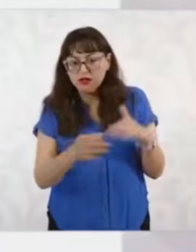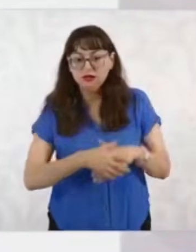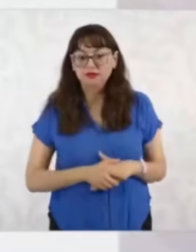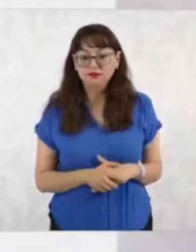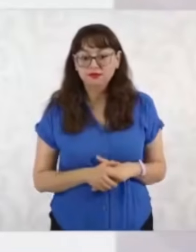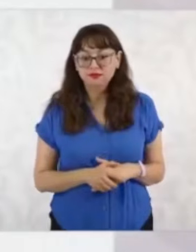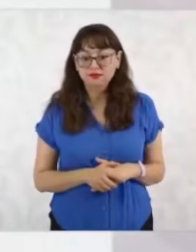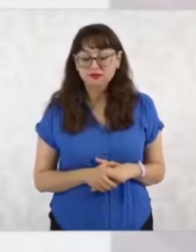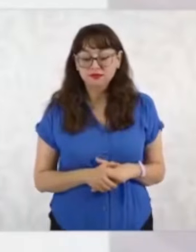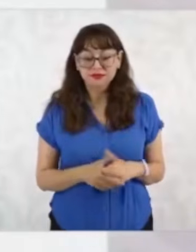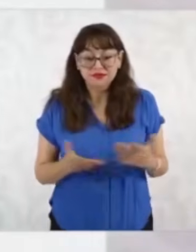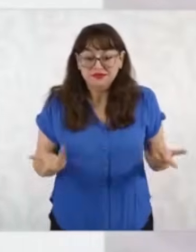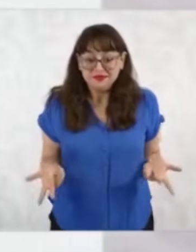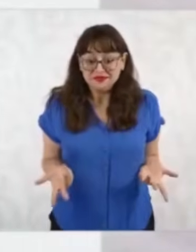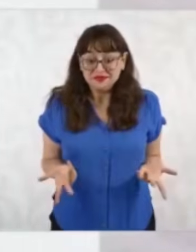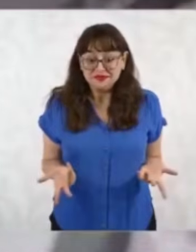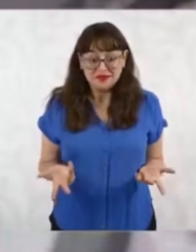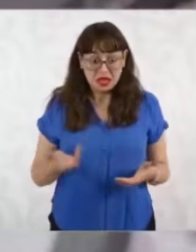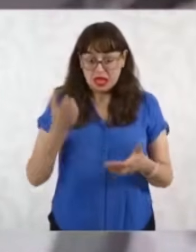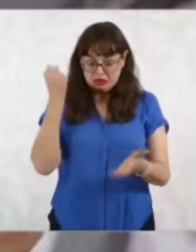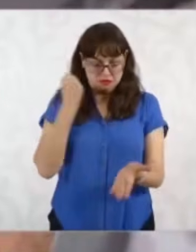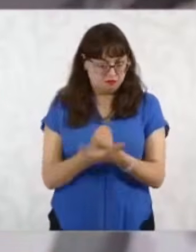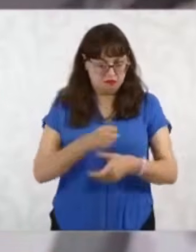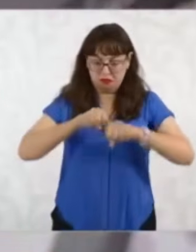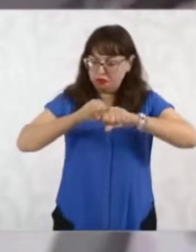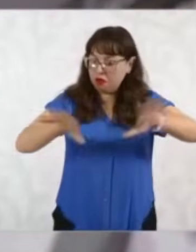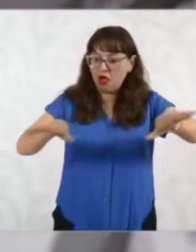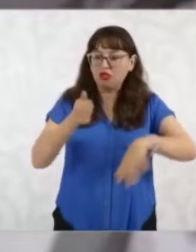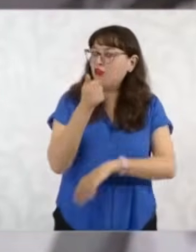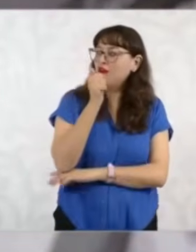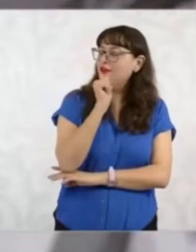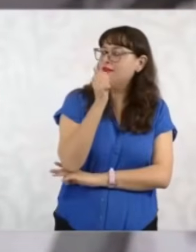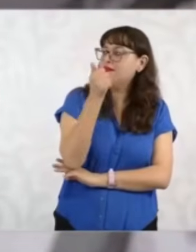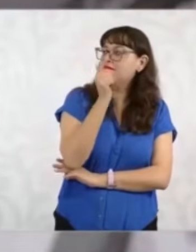O sea, esta discusión ni siquiera se han aprobado.